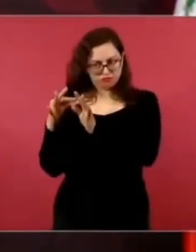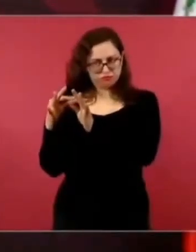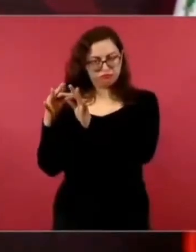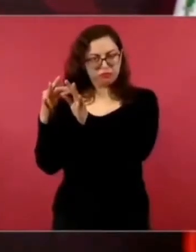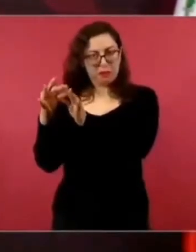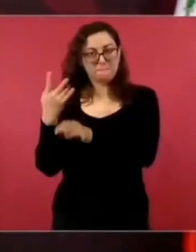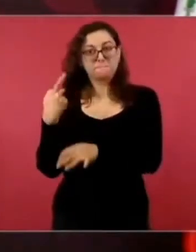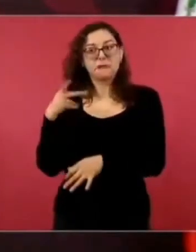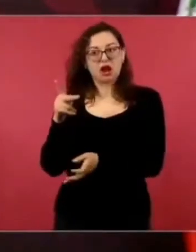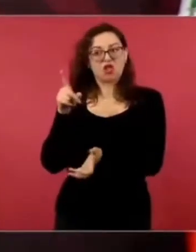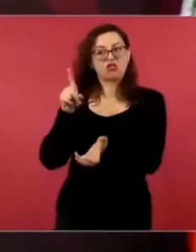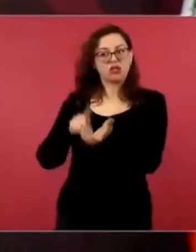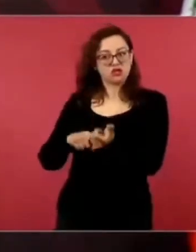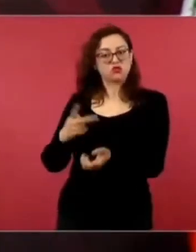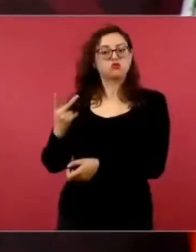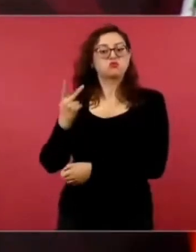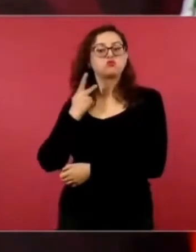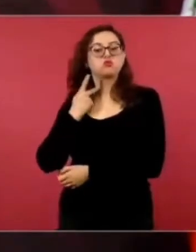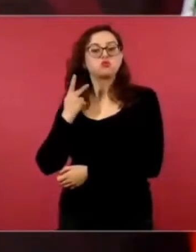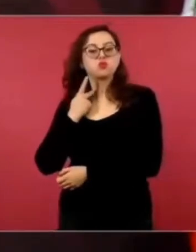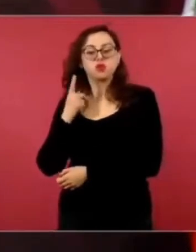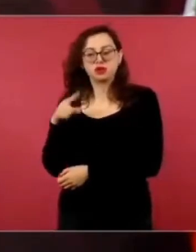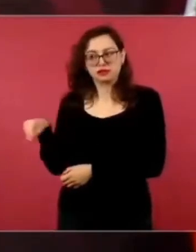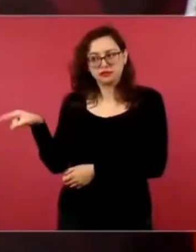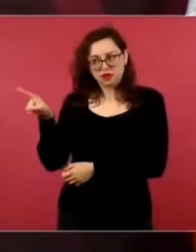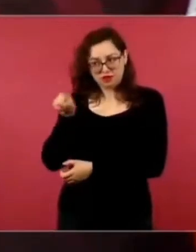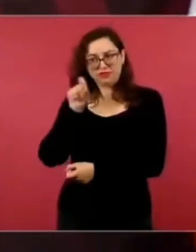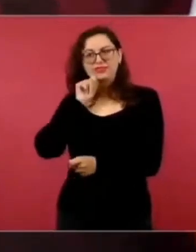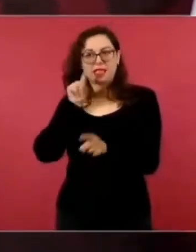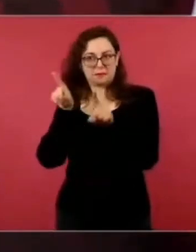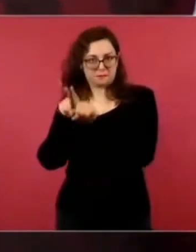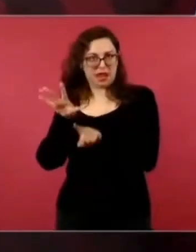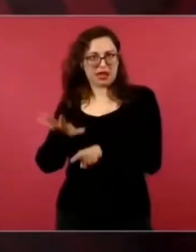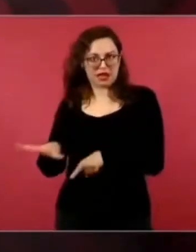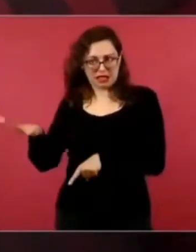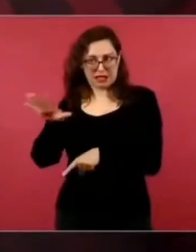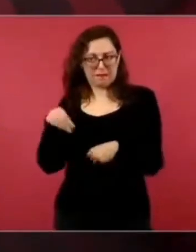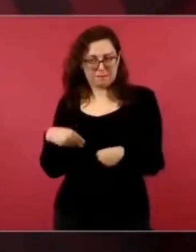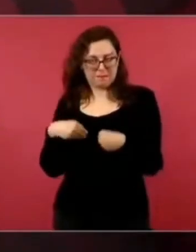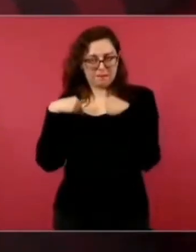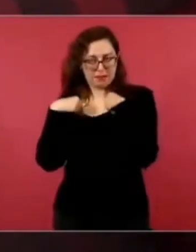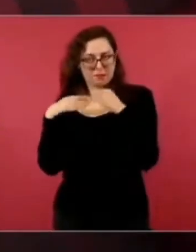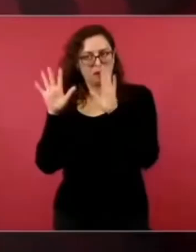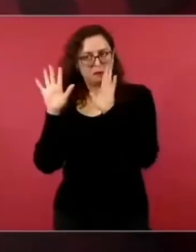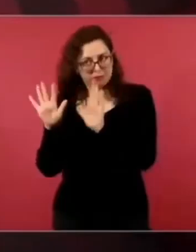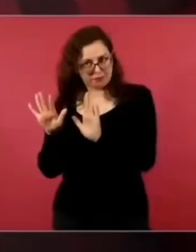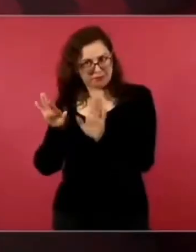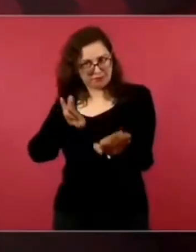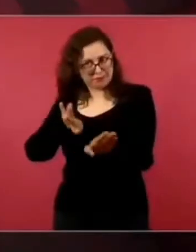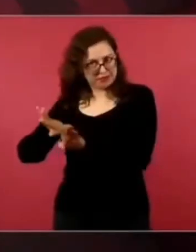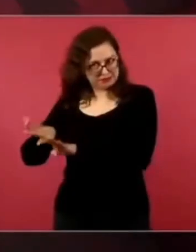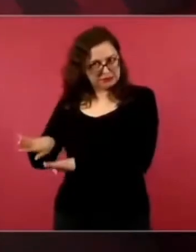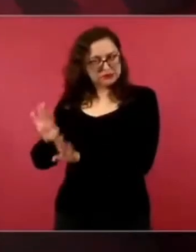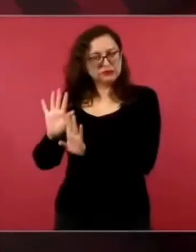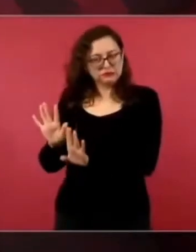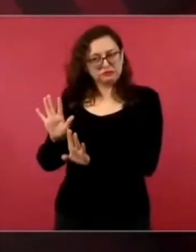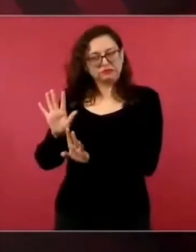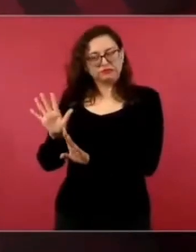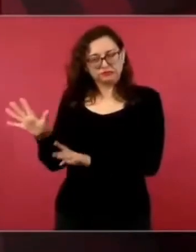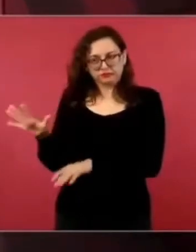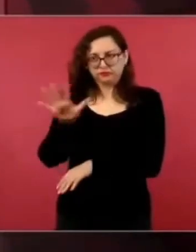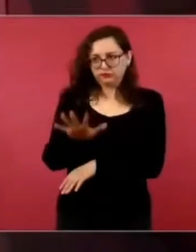pues, que hizo su dinero con esfuerzo, con trabajo, de conformidad con la ley y merece respeto.